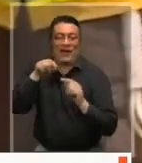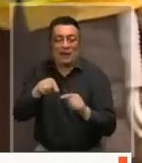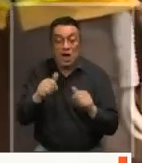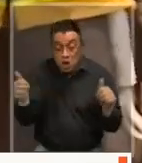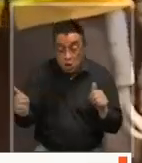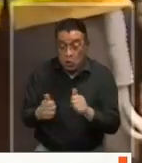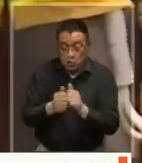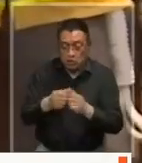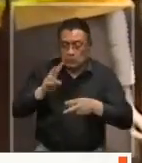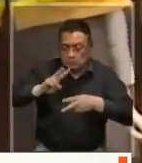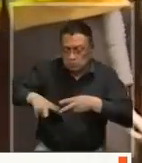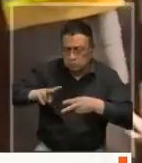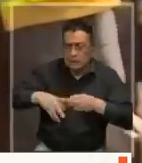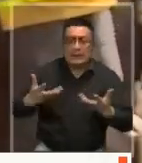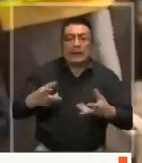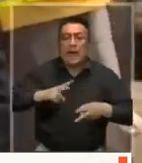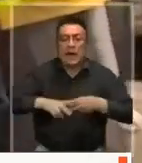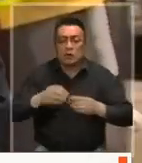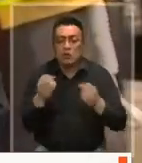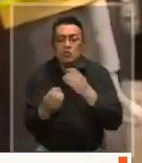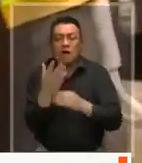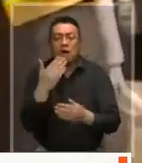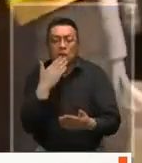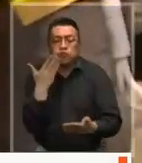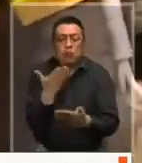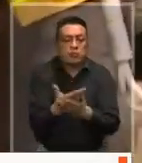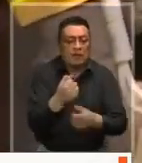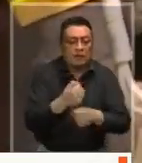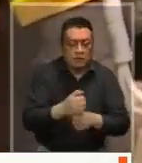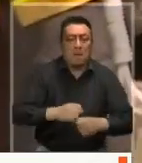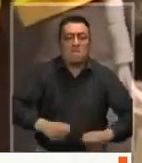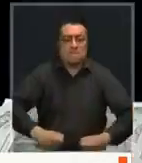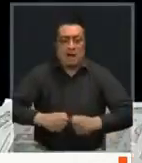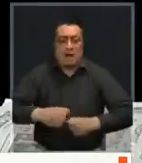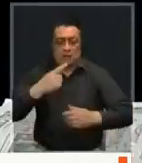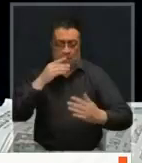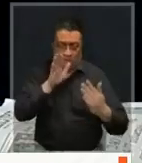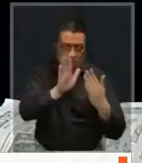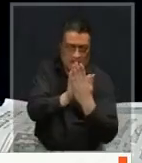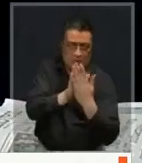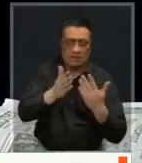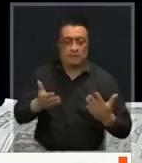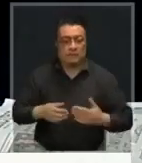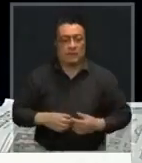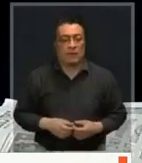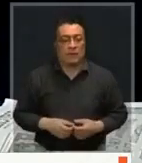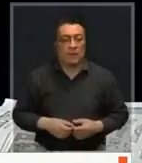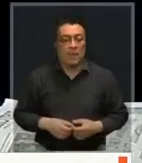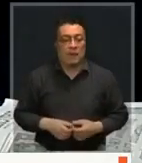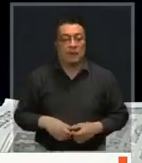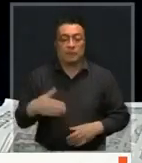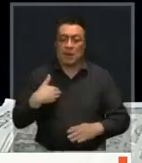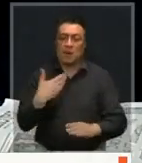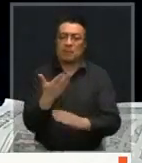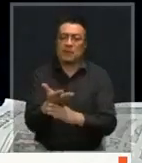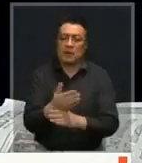elaborar líneas de acción o nuevas propuestas de trabajo para fortalecer la manera de enfrentarlo. Pedimos de